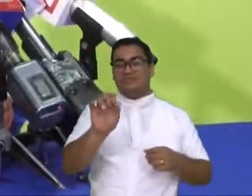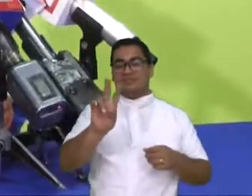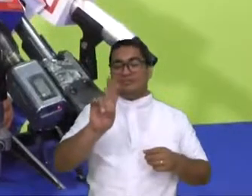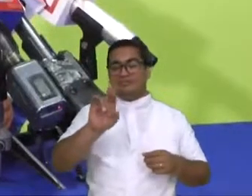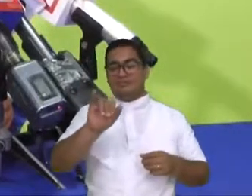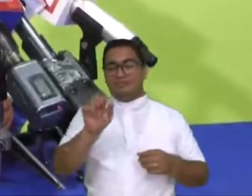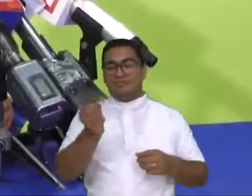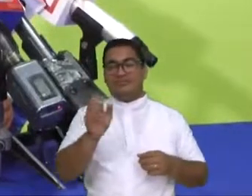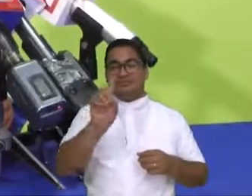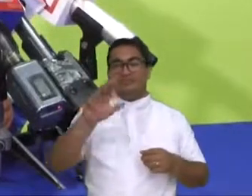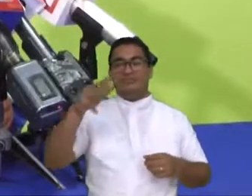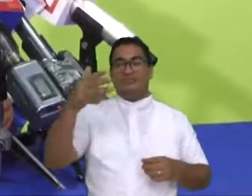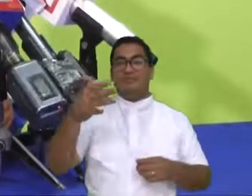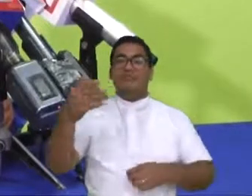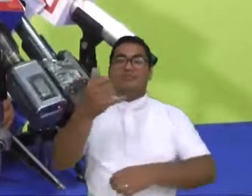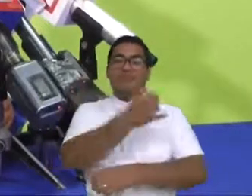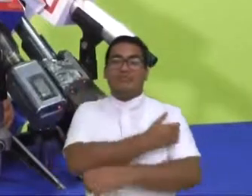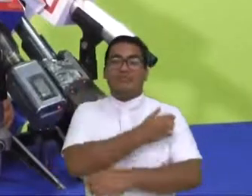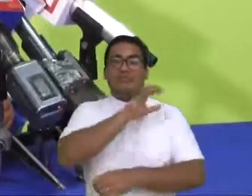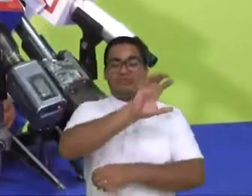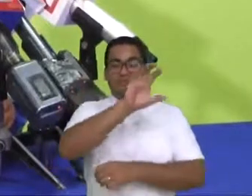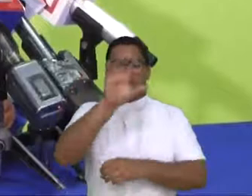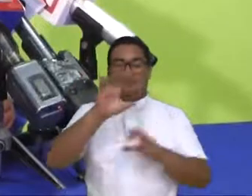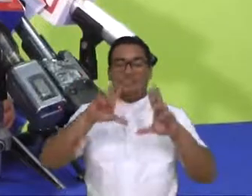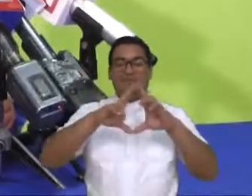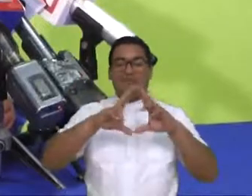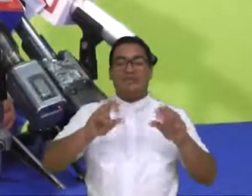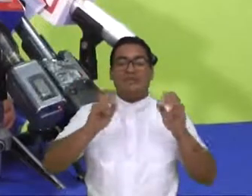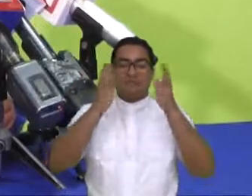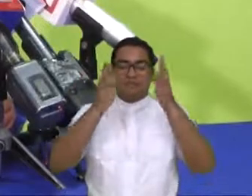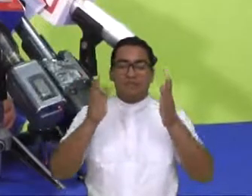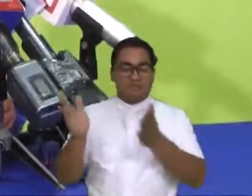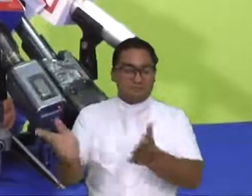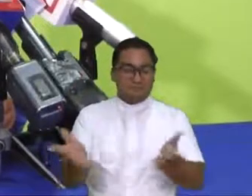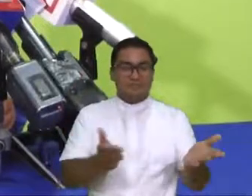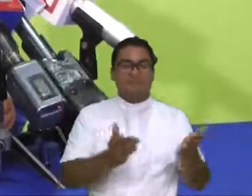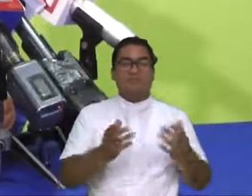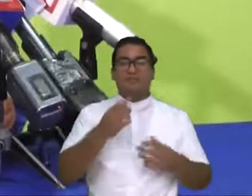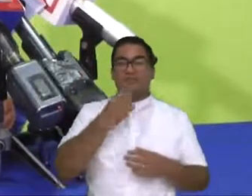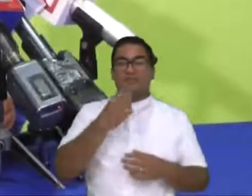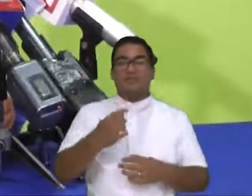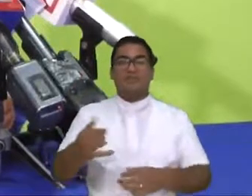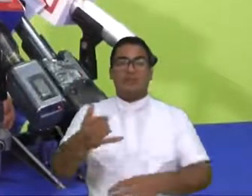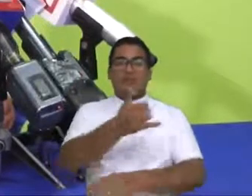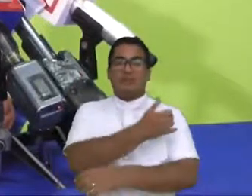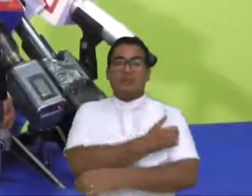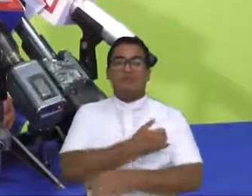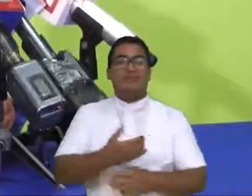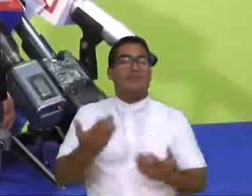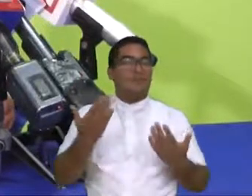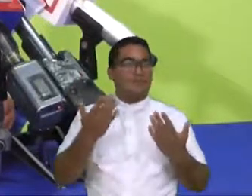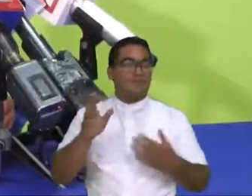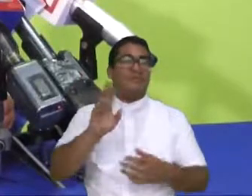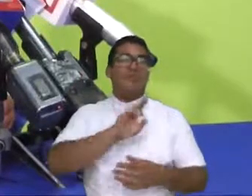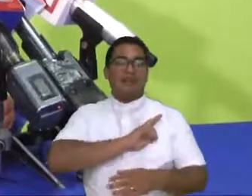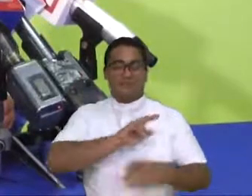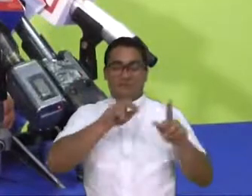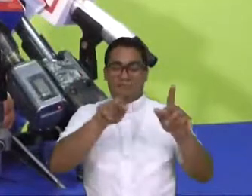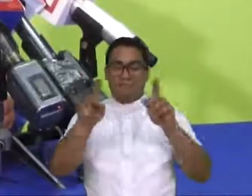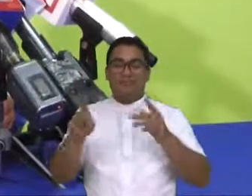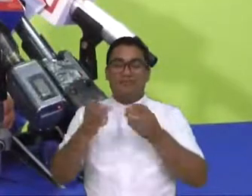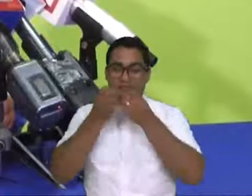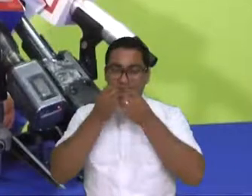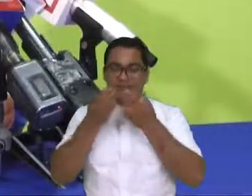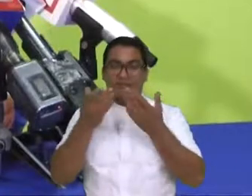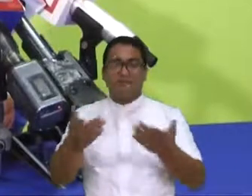establecidos 19 hospitales a nivel nacional para la atención correspondiente. En estos hospitales tenemos capacitados al personal y formados los